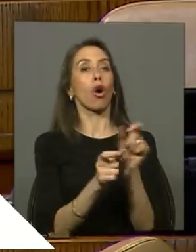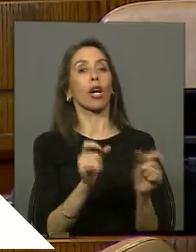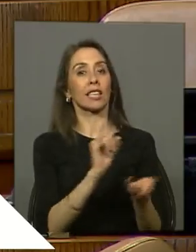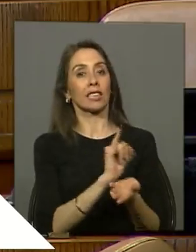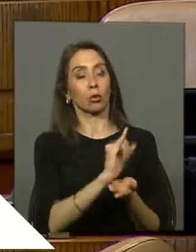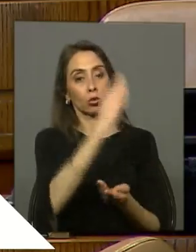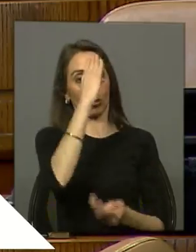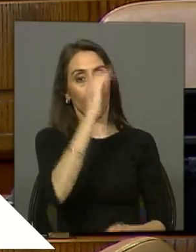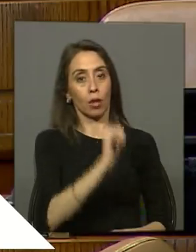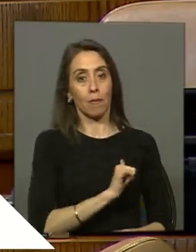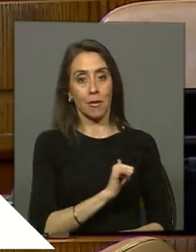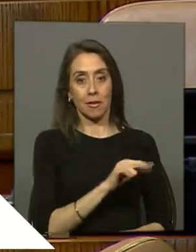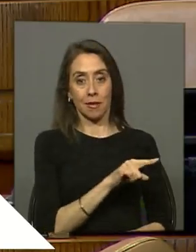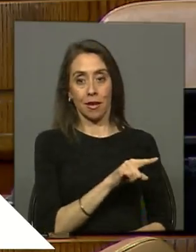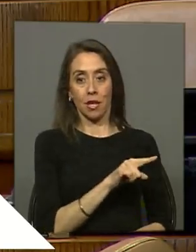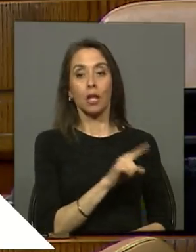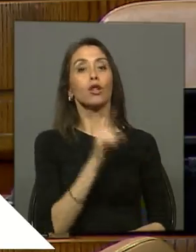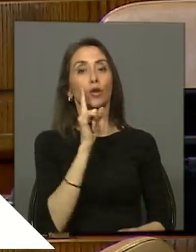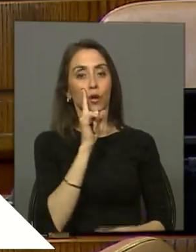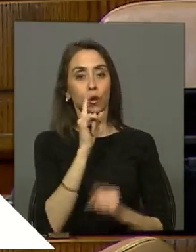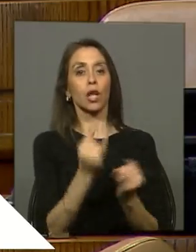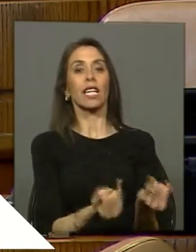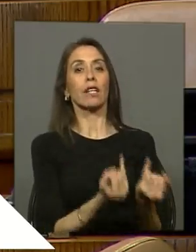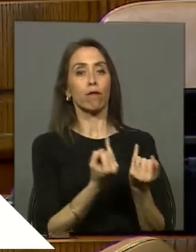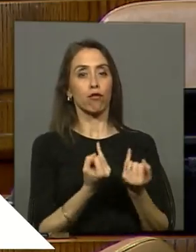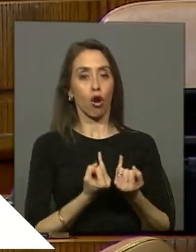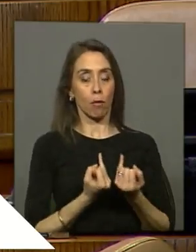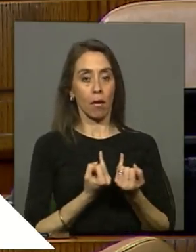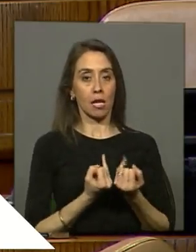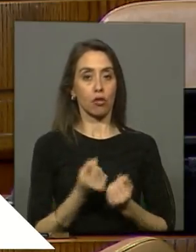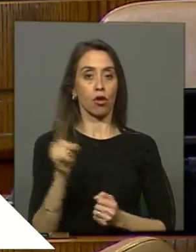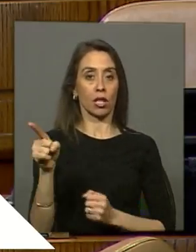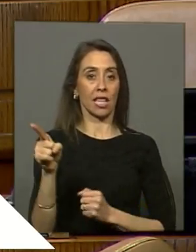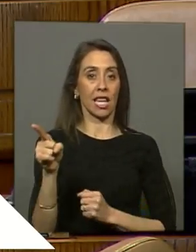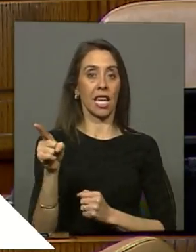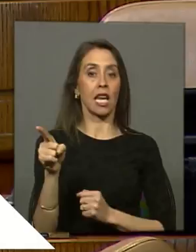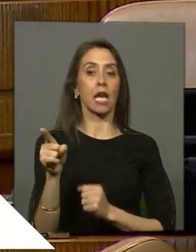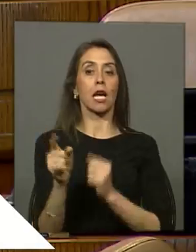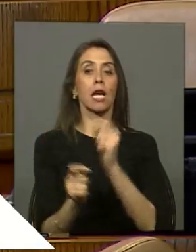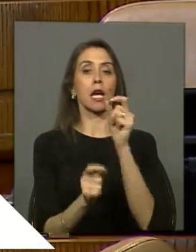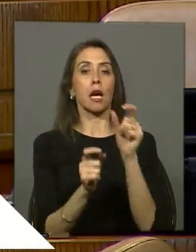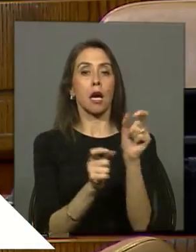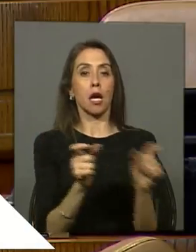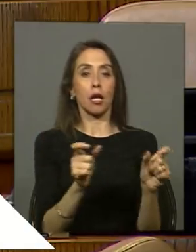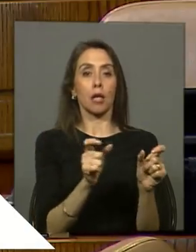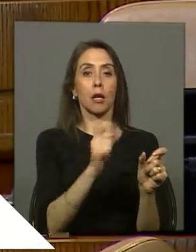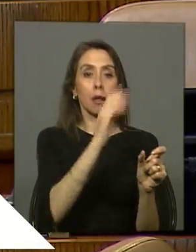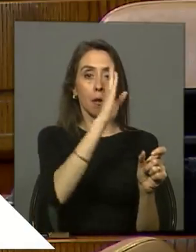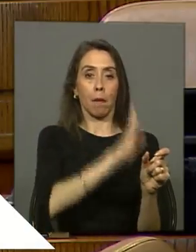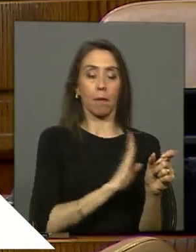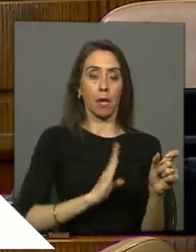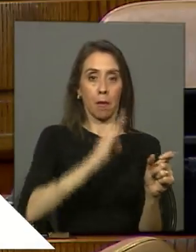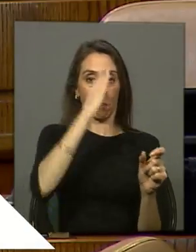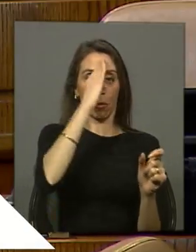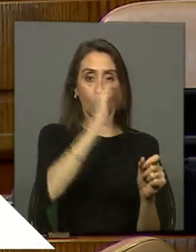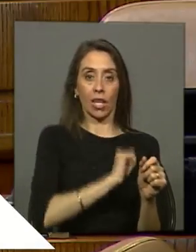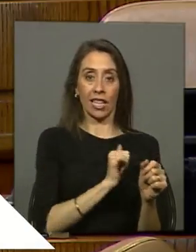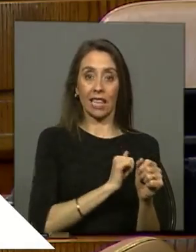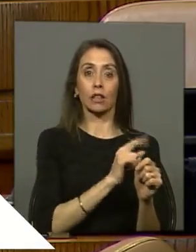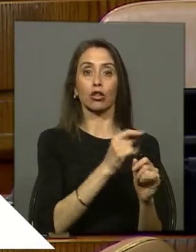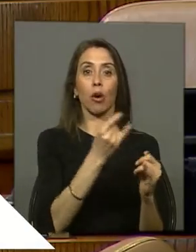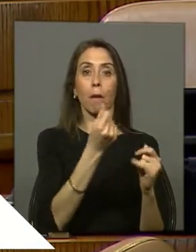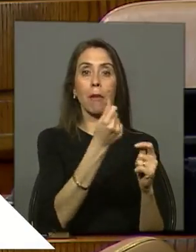demostrado tenía clara información a que esto estaba ocurriendo entre personas del ejército debió haber entregado la